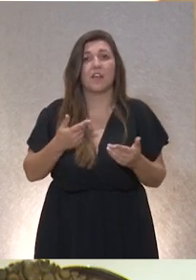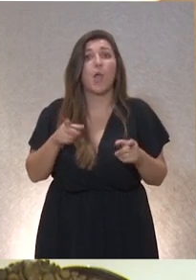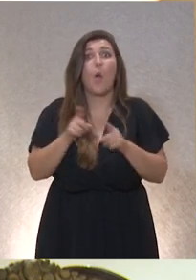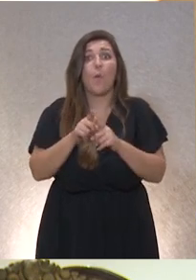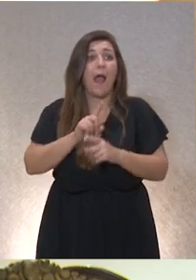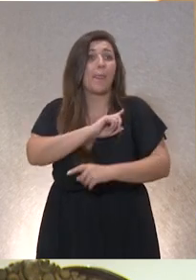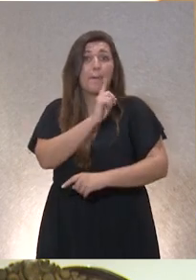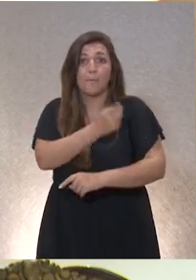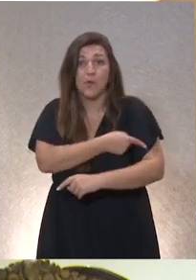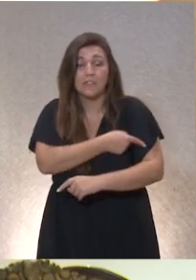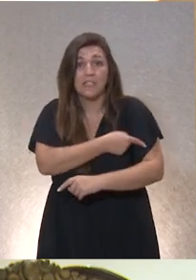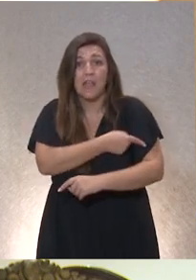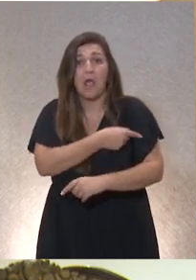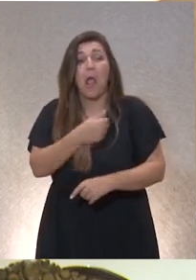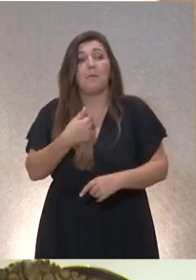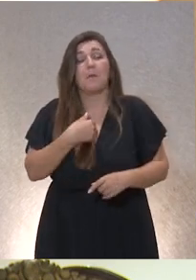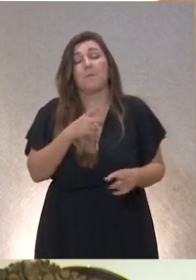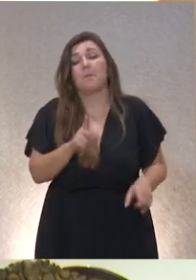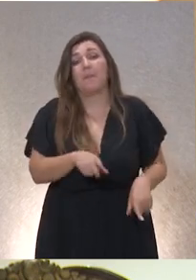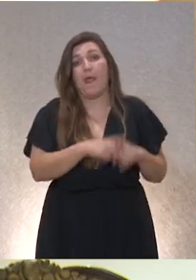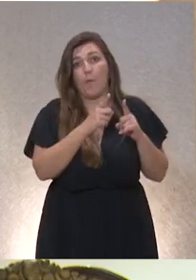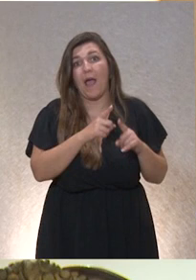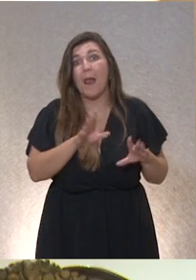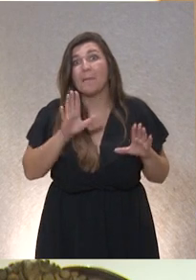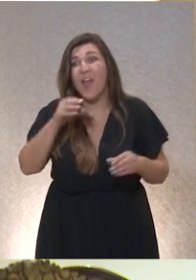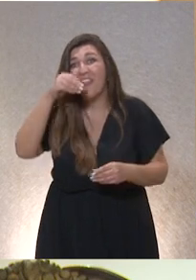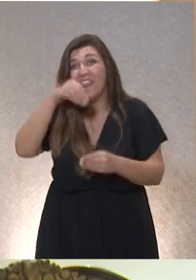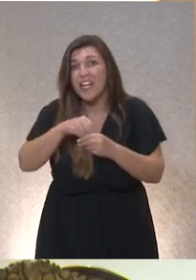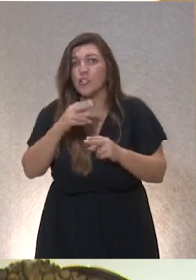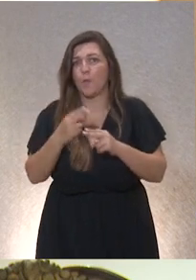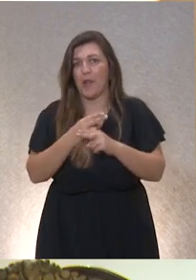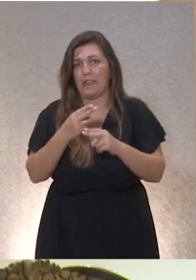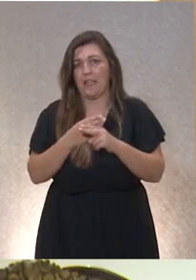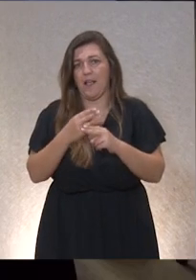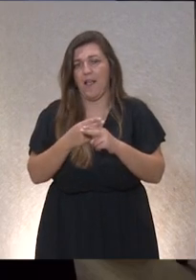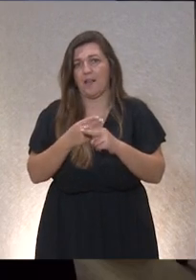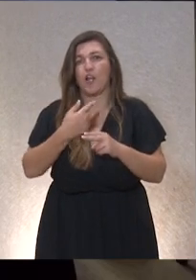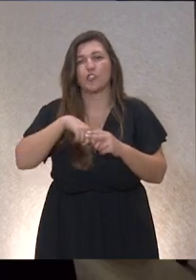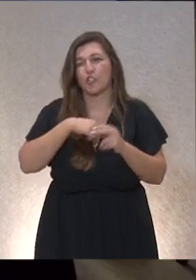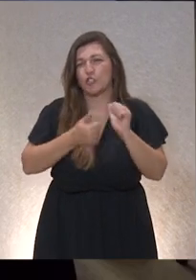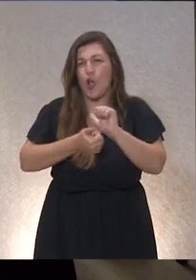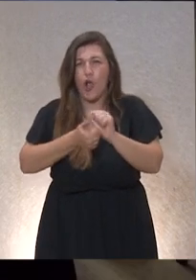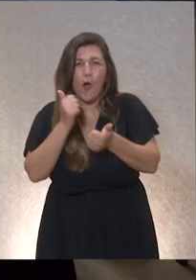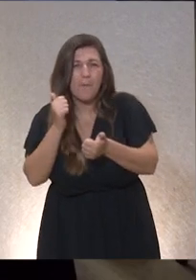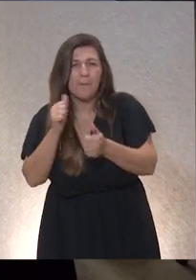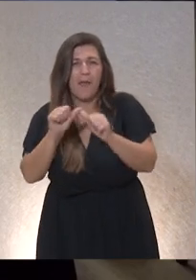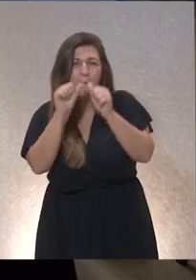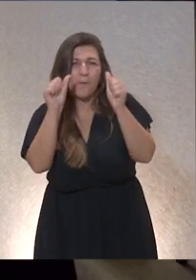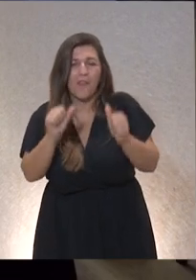deporte a m no me preocupa mucho pero que ocurra en la política que estemos copiando el modelo